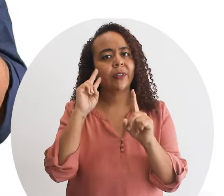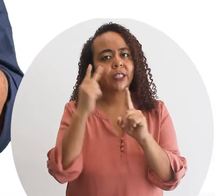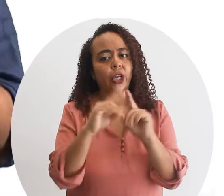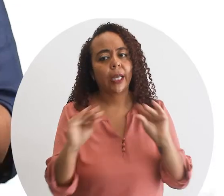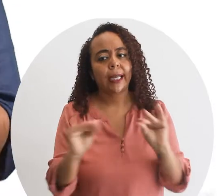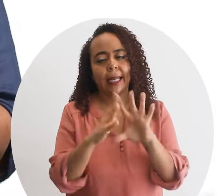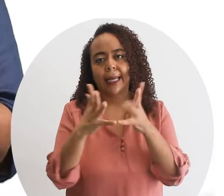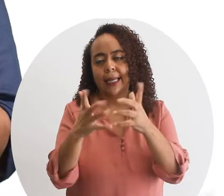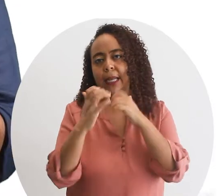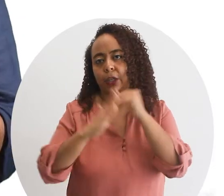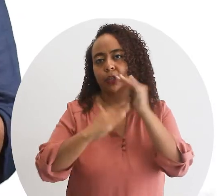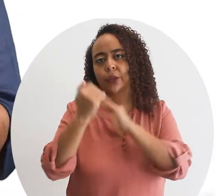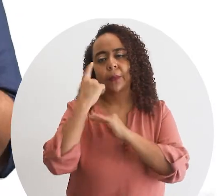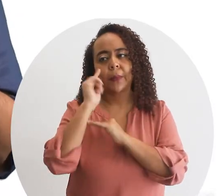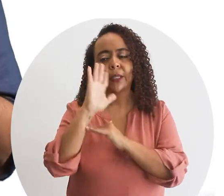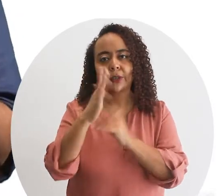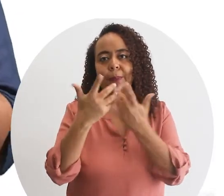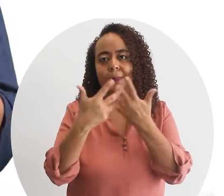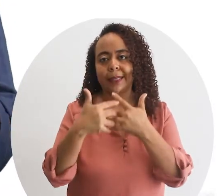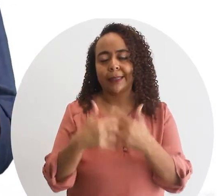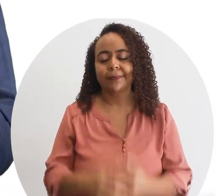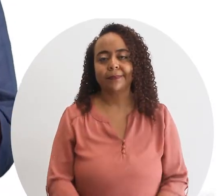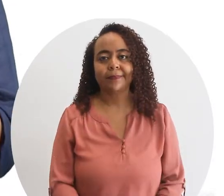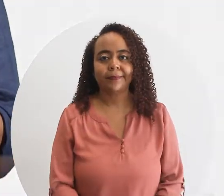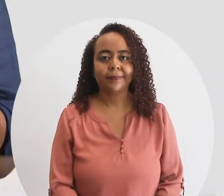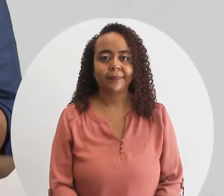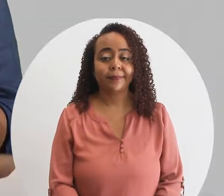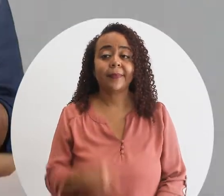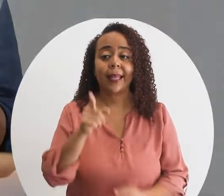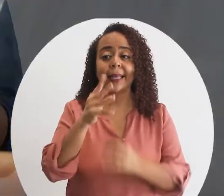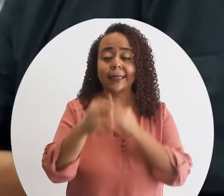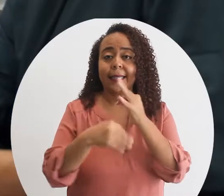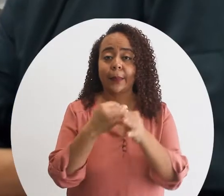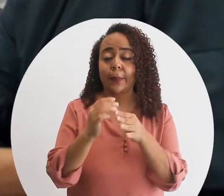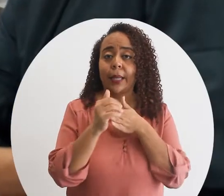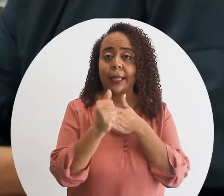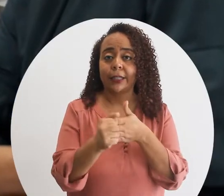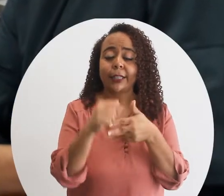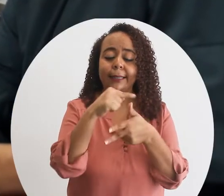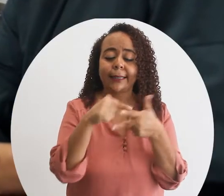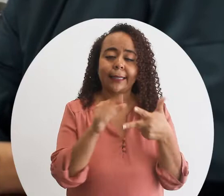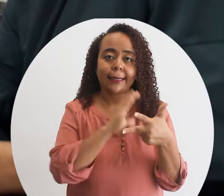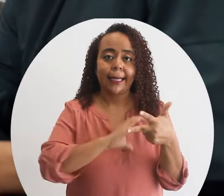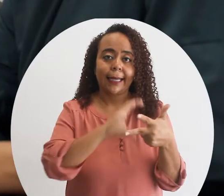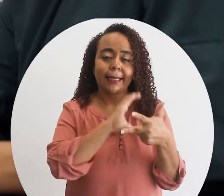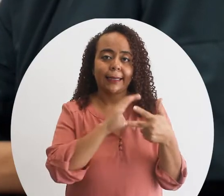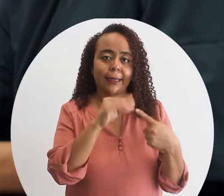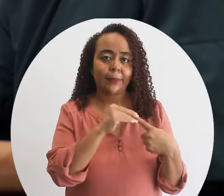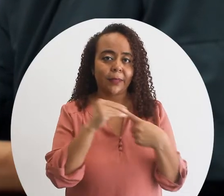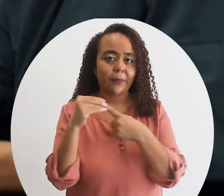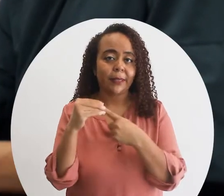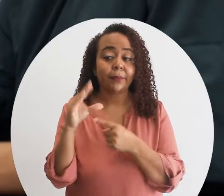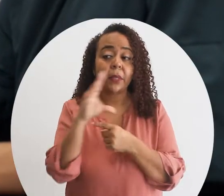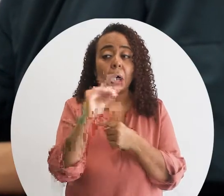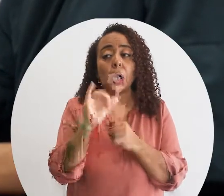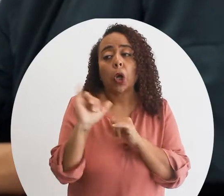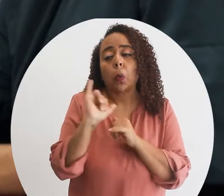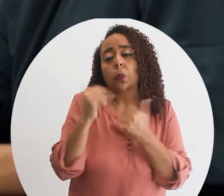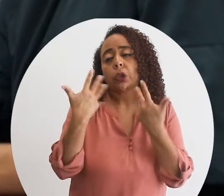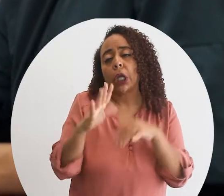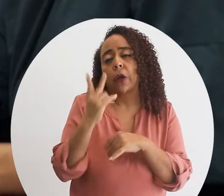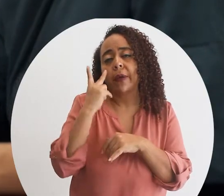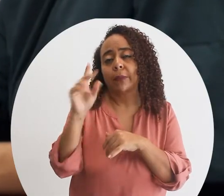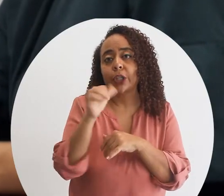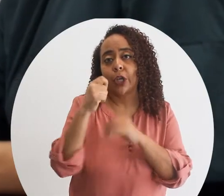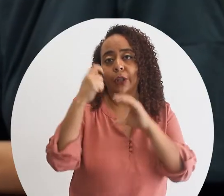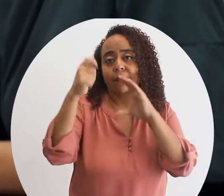una visión clara de lo que quiere construir para su empresa o emprendimiento este tipo de liderazgo tiene tres características principales y como ya lo